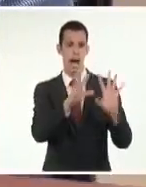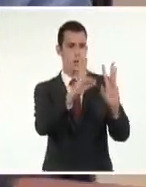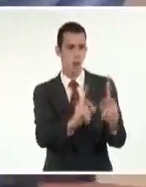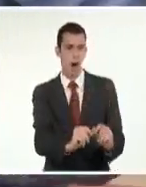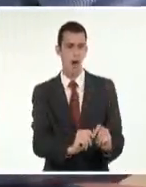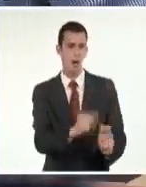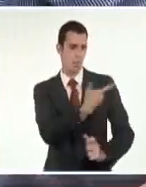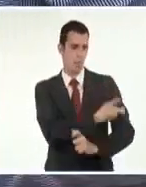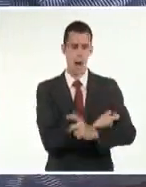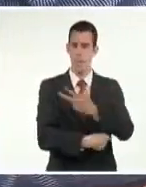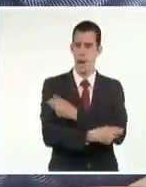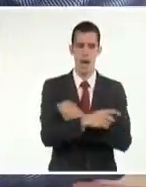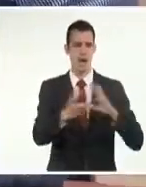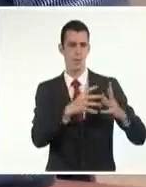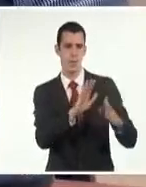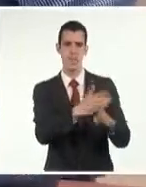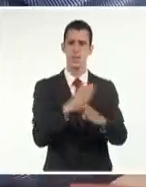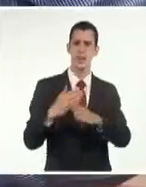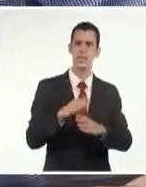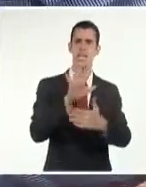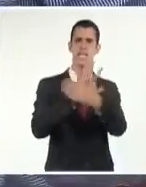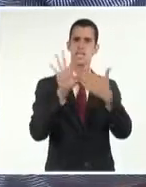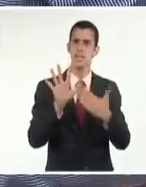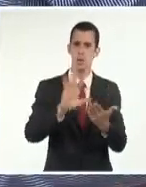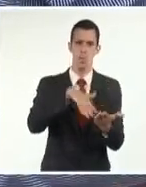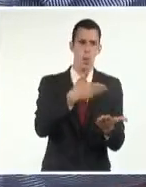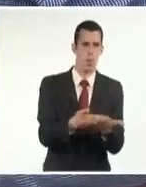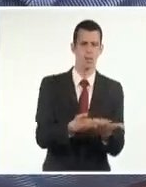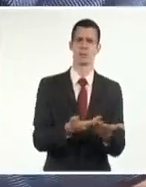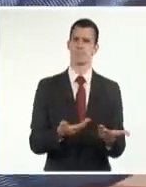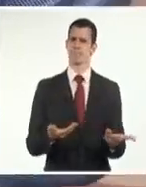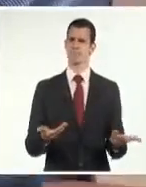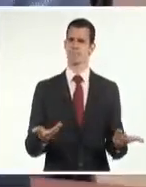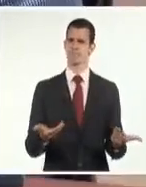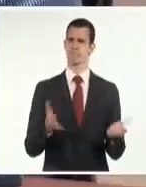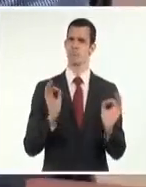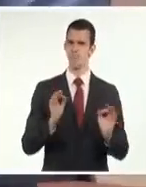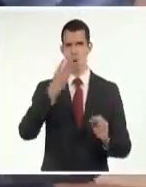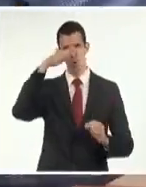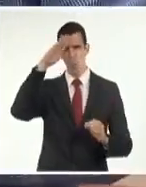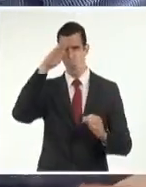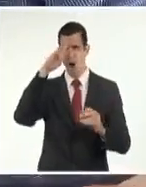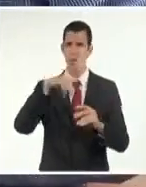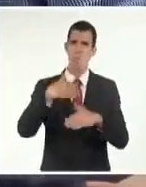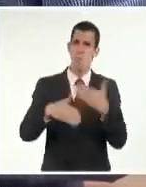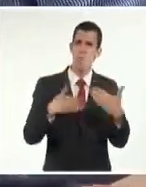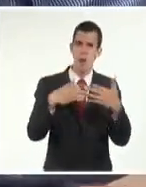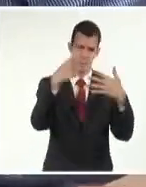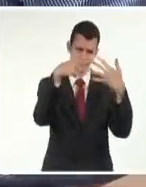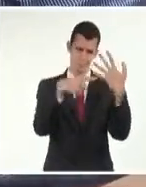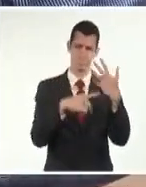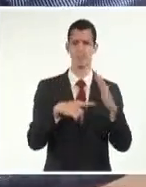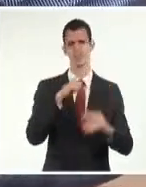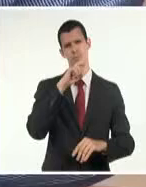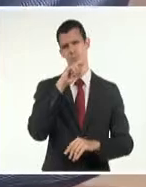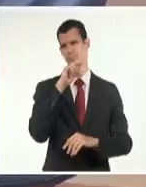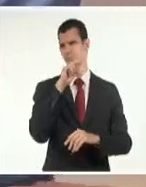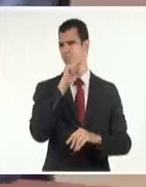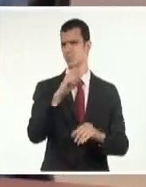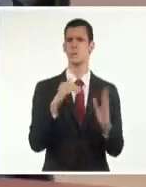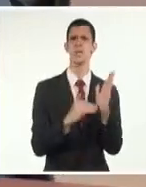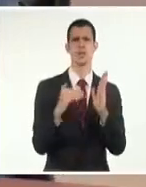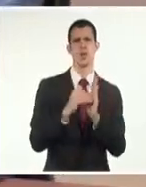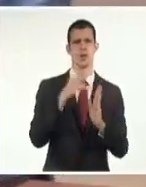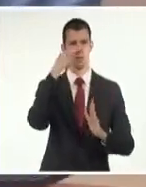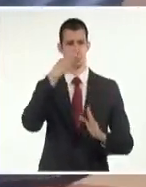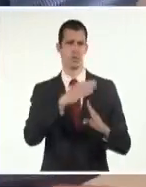más bloqueado, se ha recrudecido el bloqueo, se ha recrudecido la persecución financiera, han hecho todo lo posible porque aquí no llegue una gota de combustible,